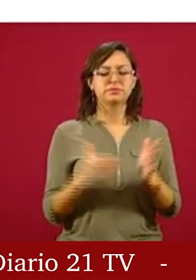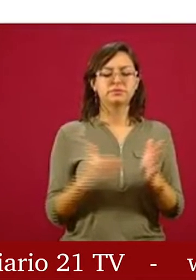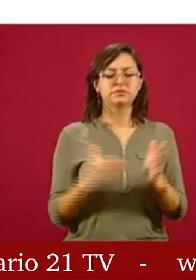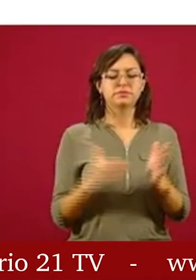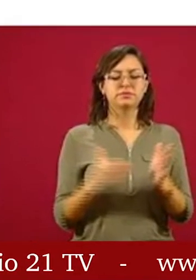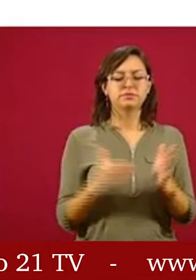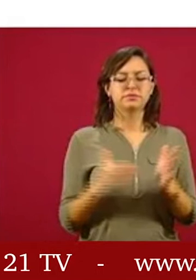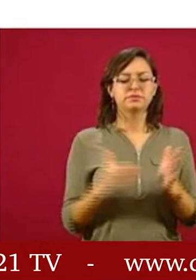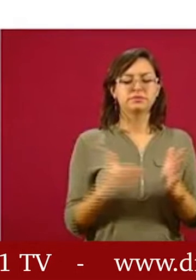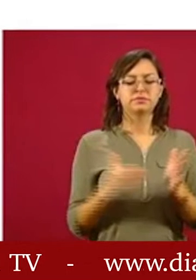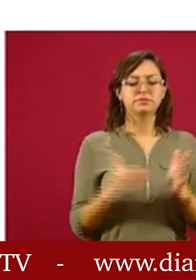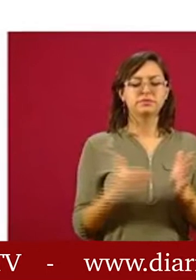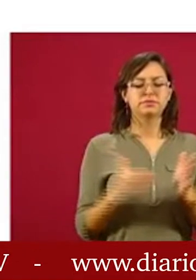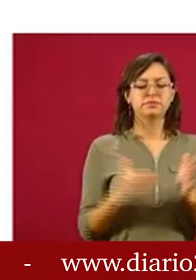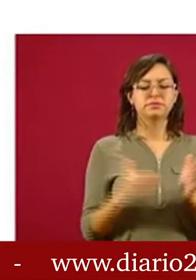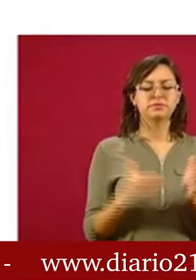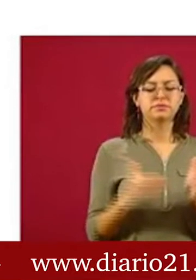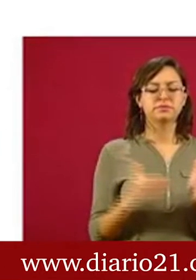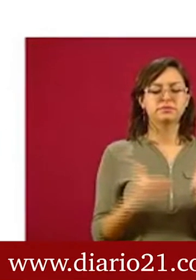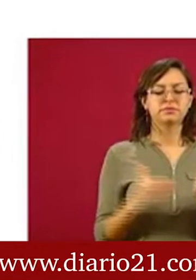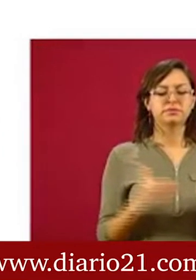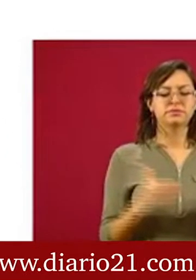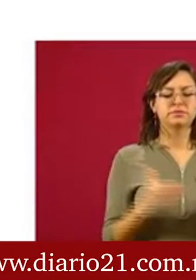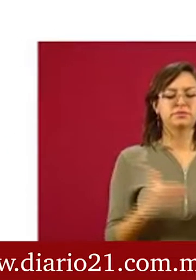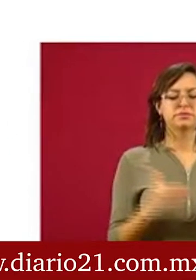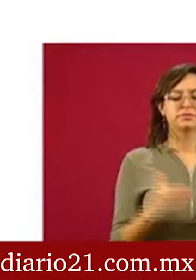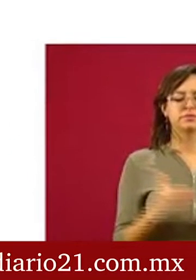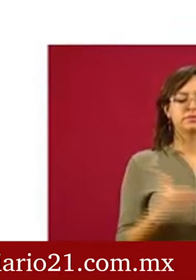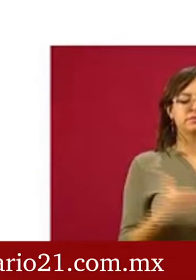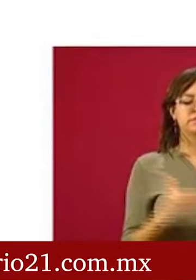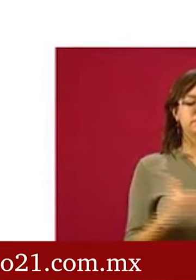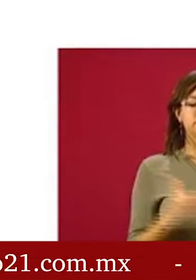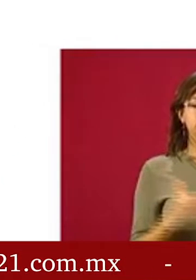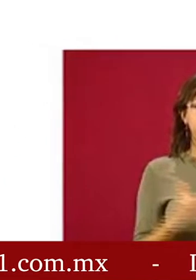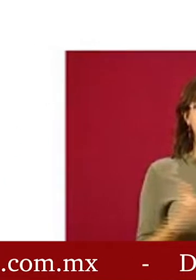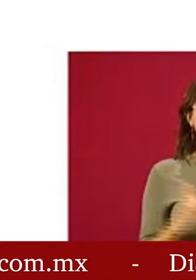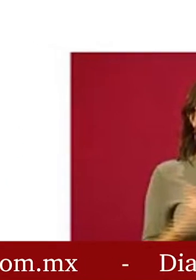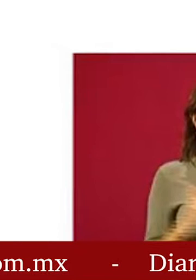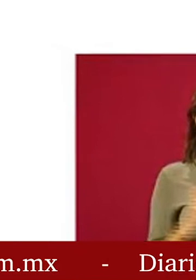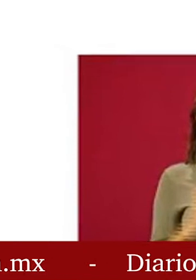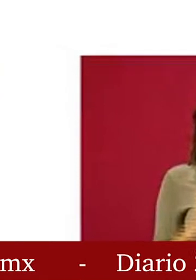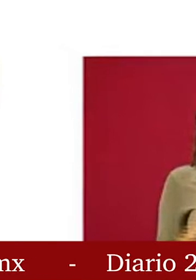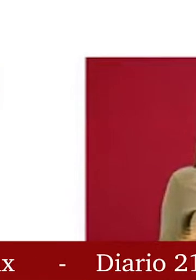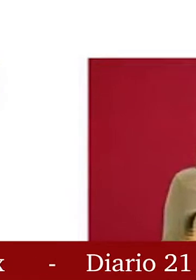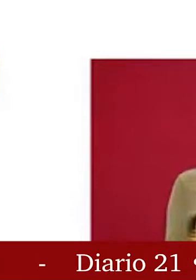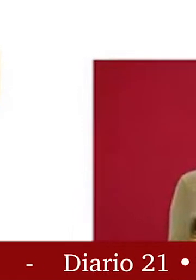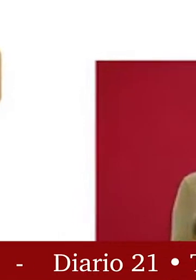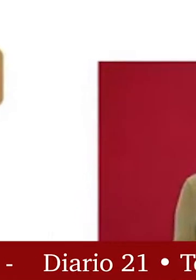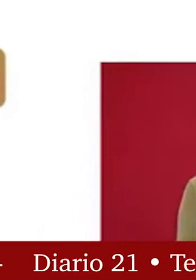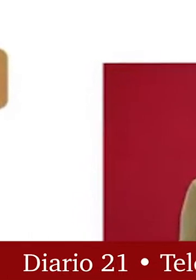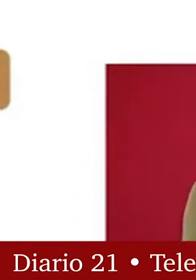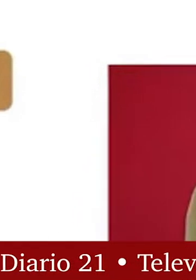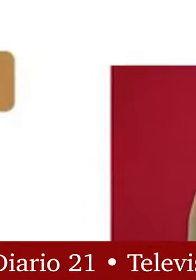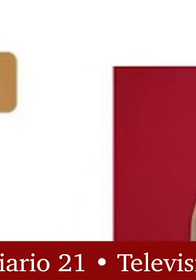que méxico superó las 5 mil muertes por el nuevo coronavirus de acuerdo con lo expuesto por hugo lópez gatell las víctimas